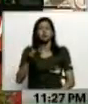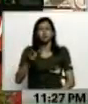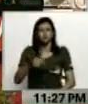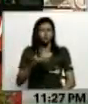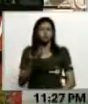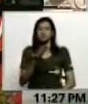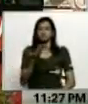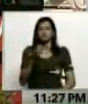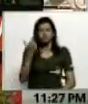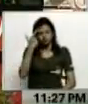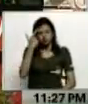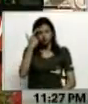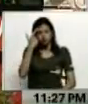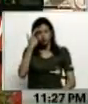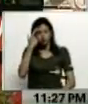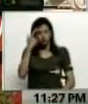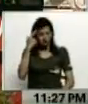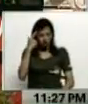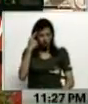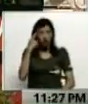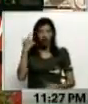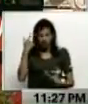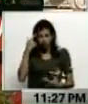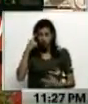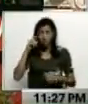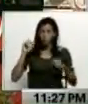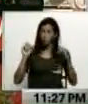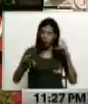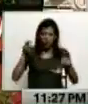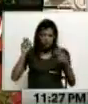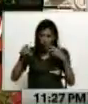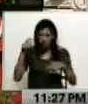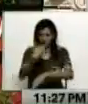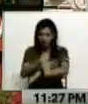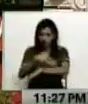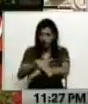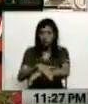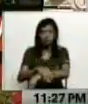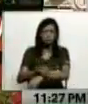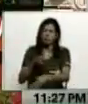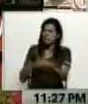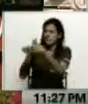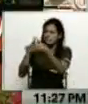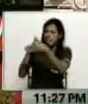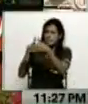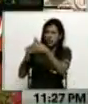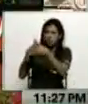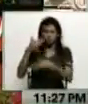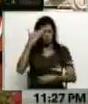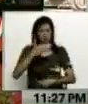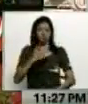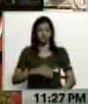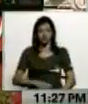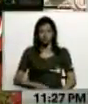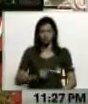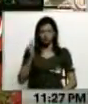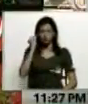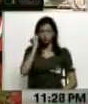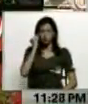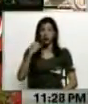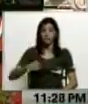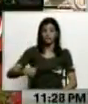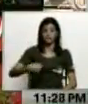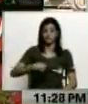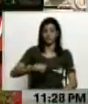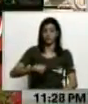Cómo se llama en la en la guarimba lanzan de todo a una muchacha le le metieron aquí en